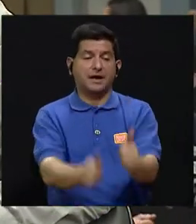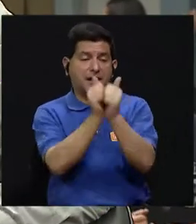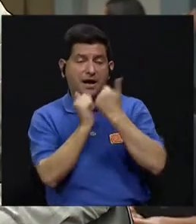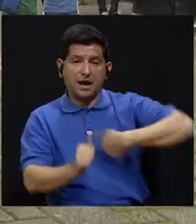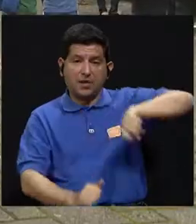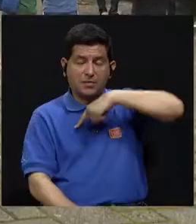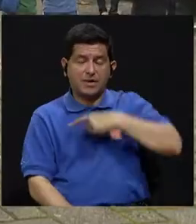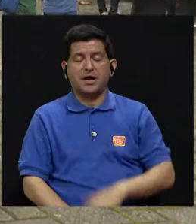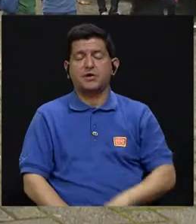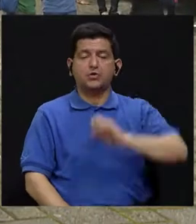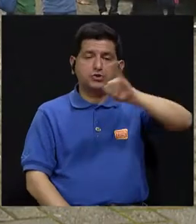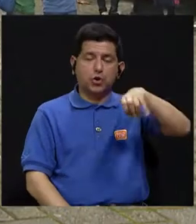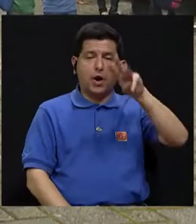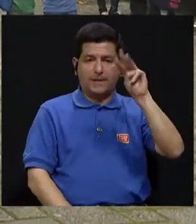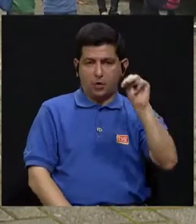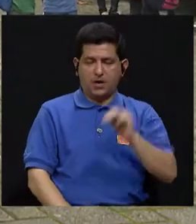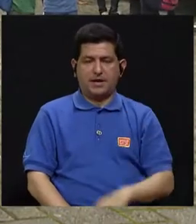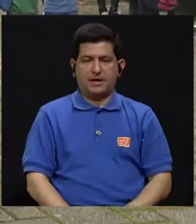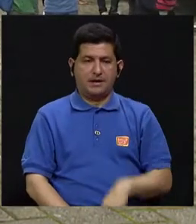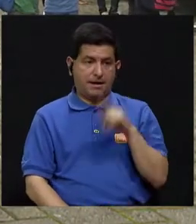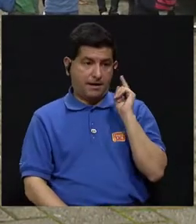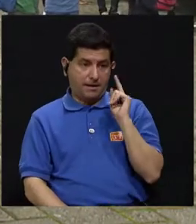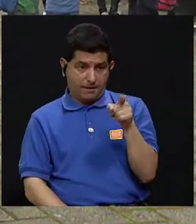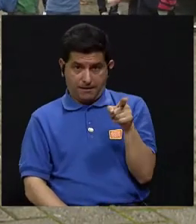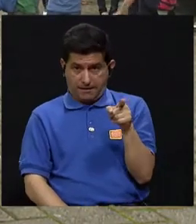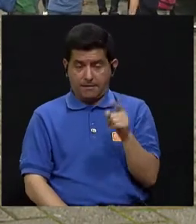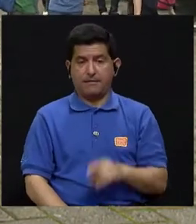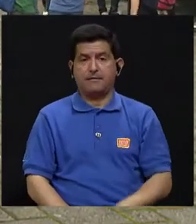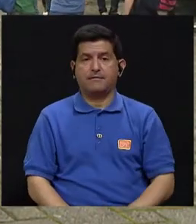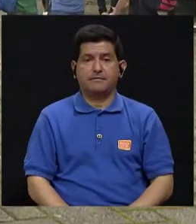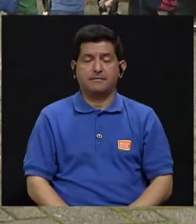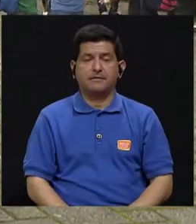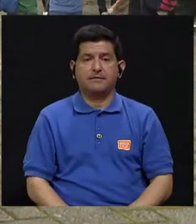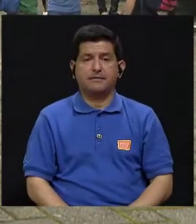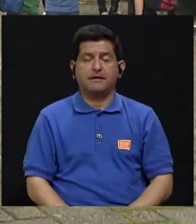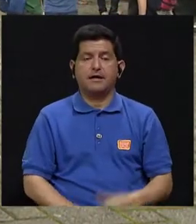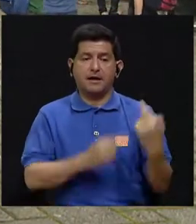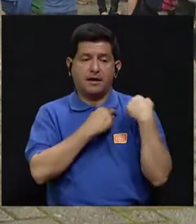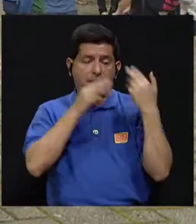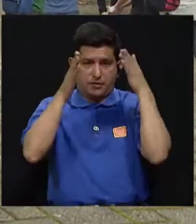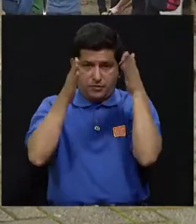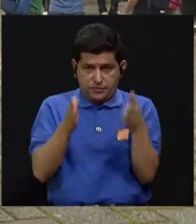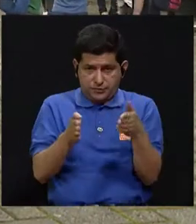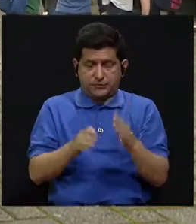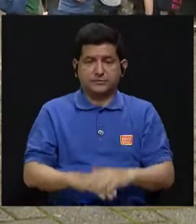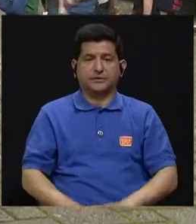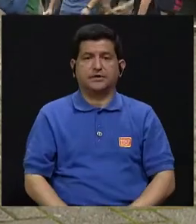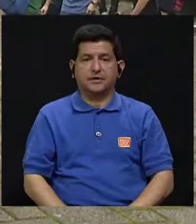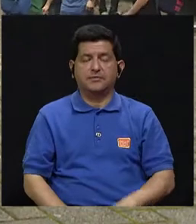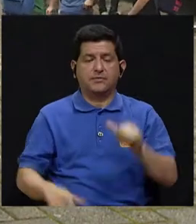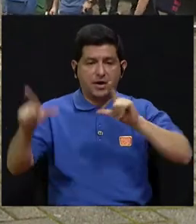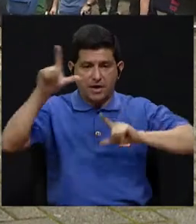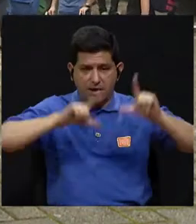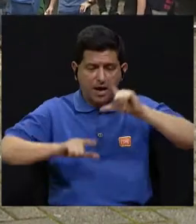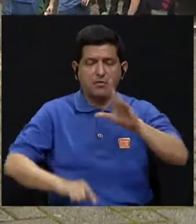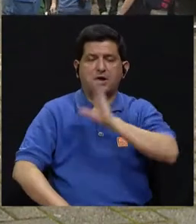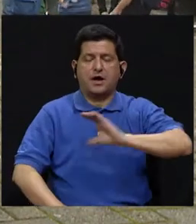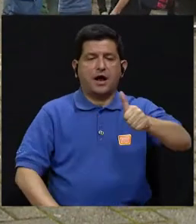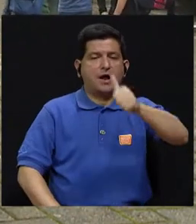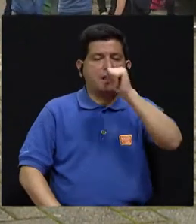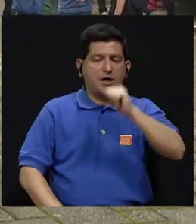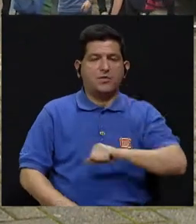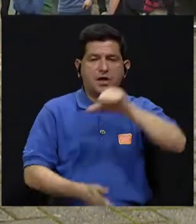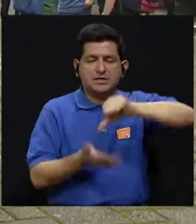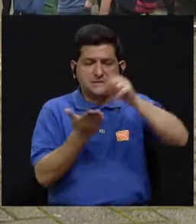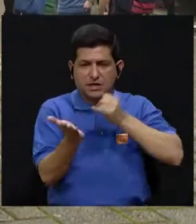nos acompaña el señor Johan Molina. Don Johan es el encargado del Laboratorio de Calidad